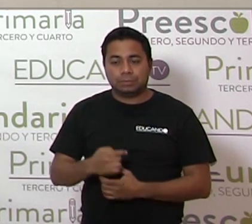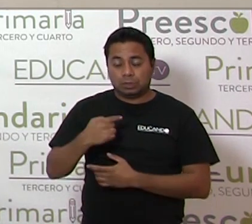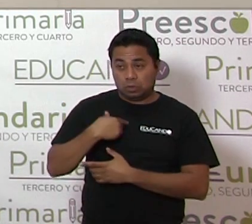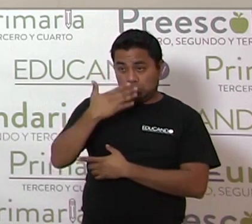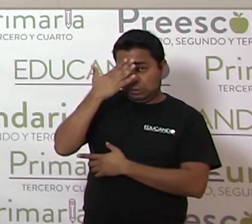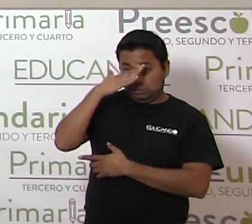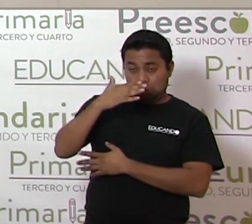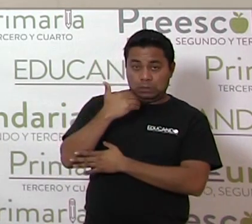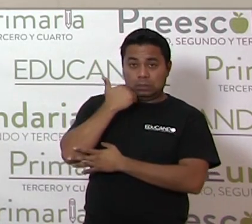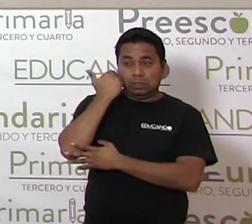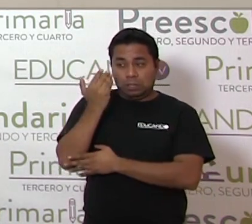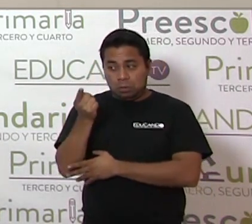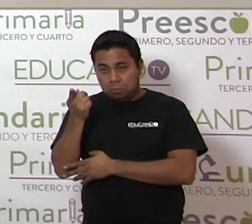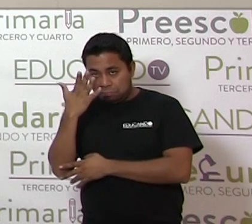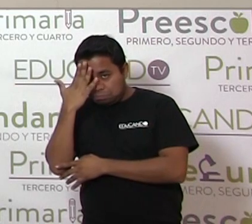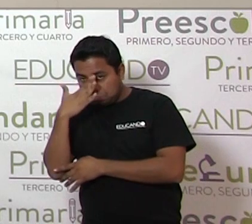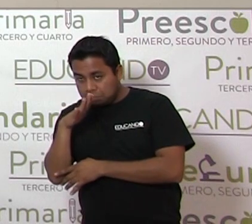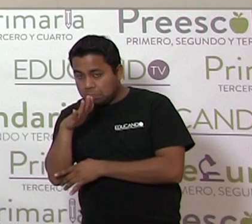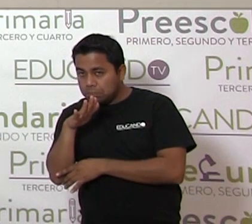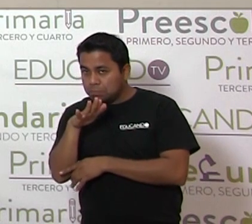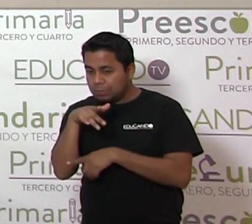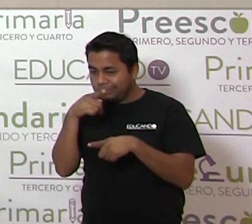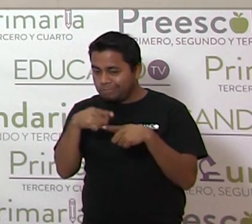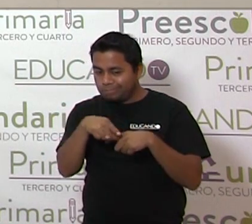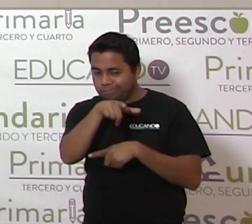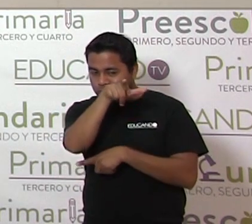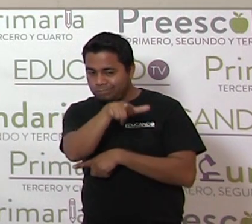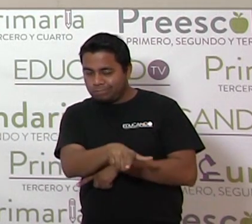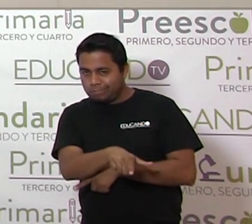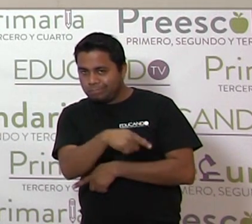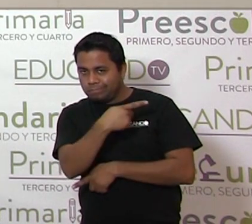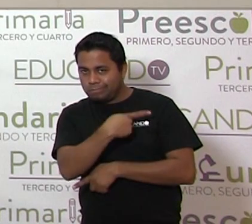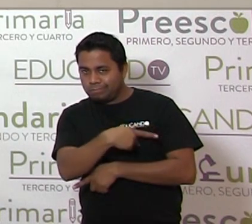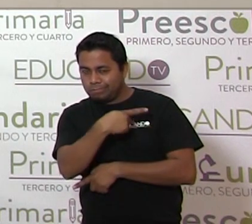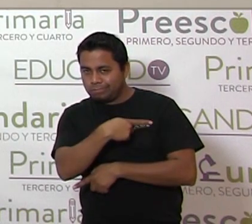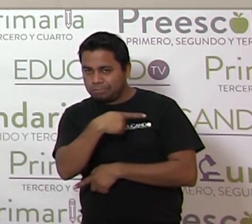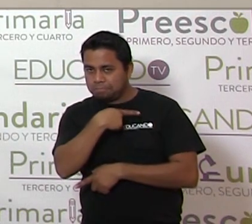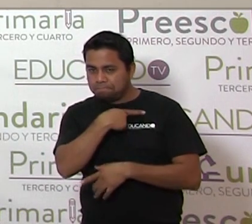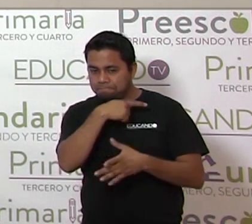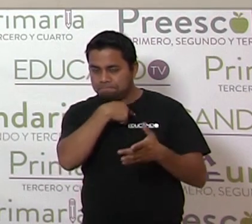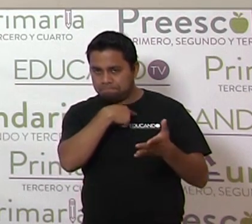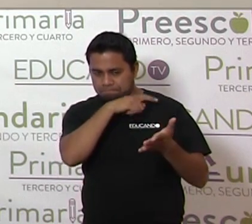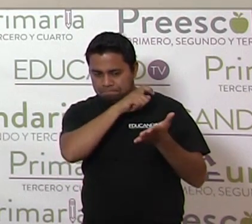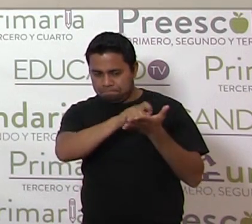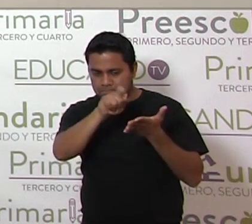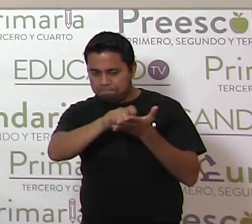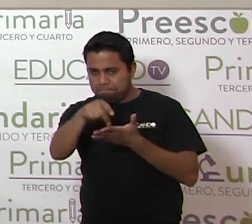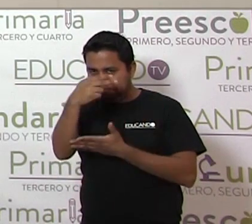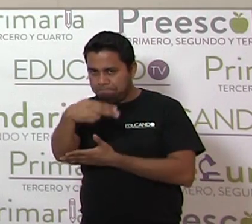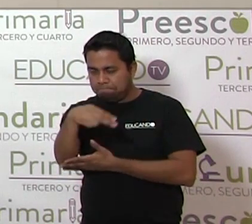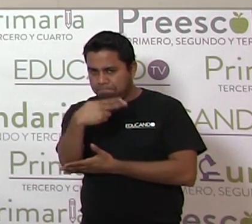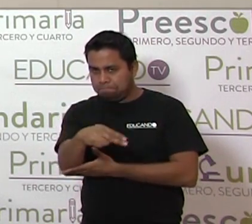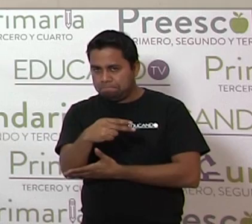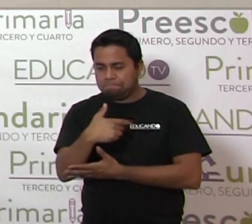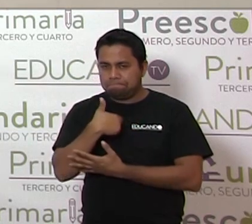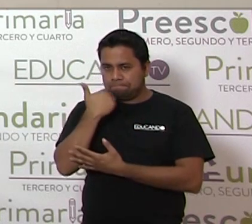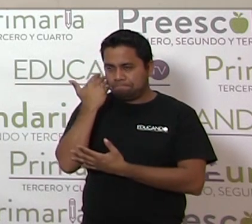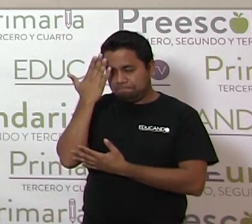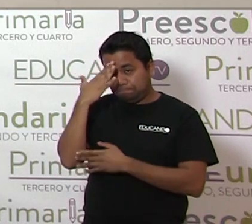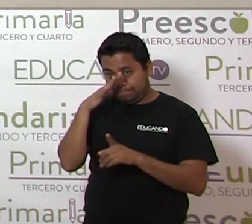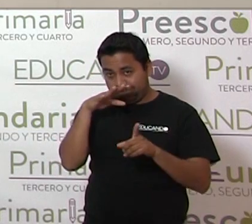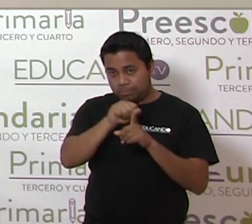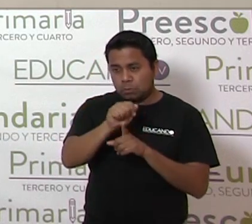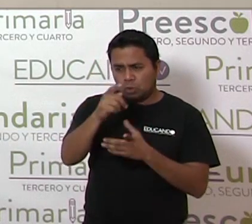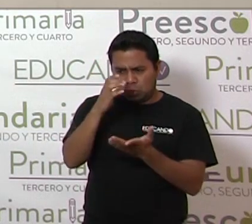tú sabes quién es la persona que voy a escribir su nombre en el pizarrón. Mucha atención, anótalo en